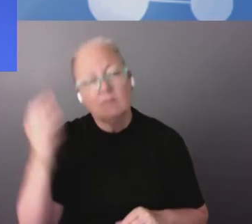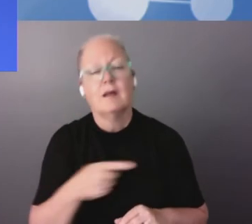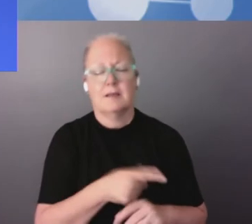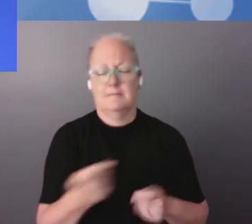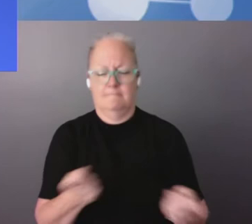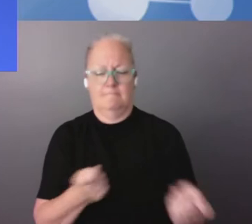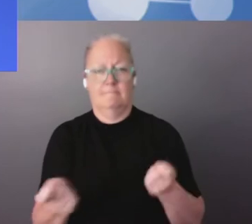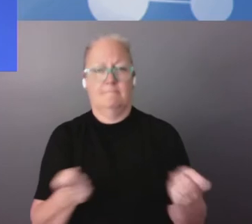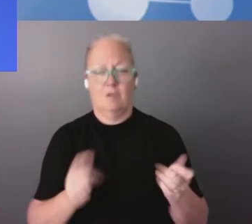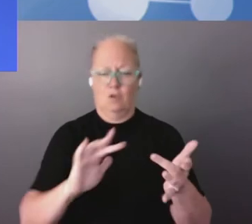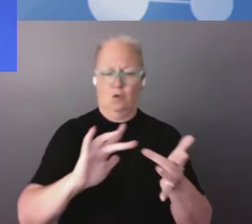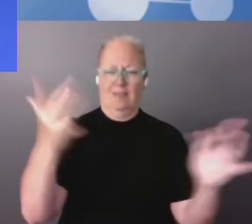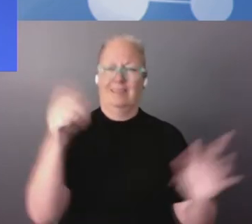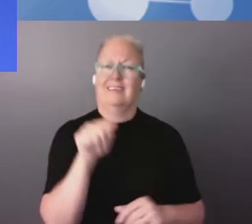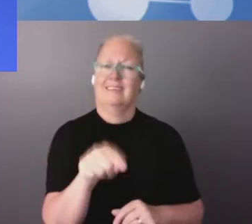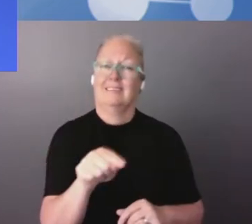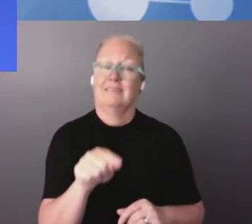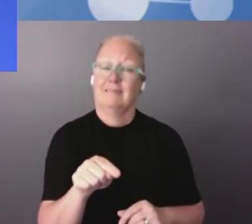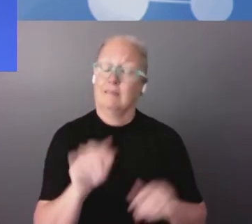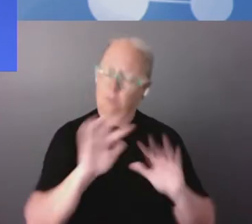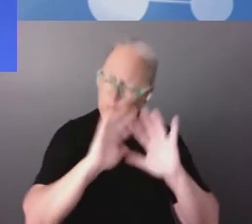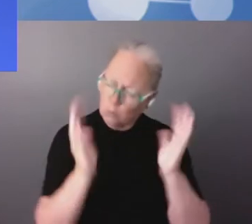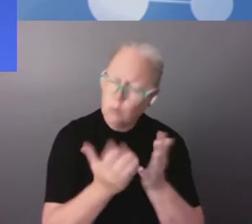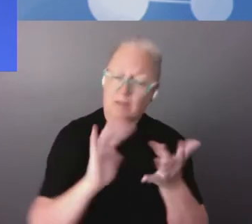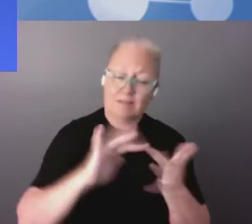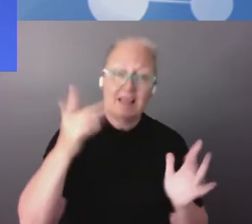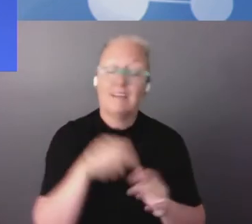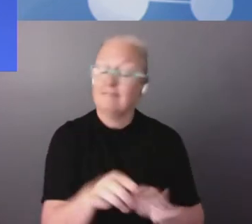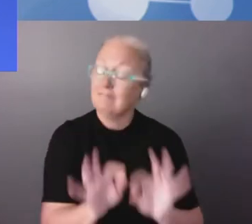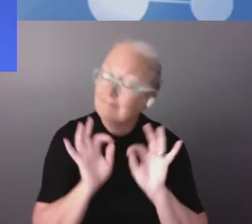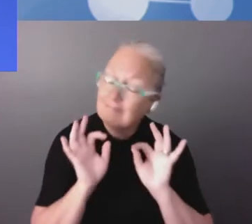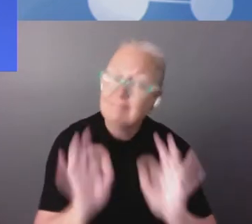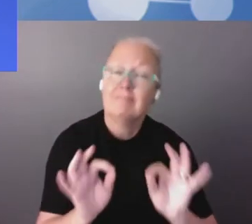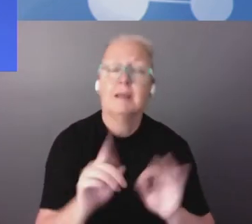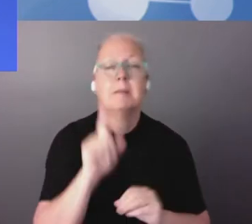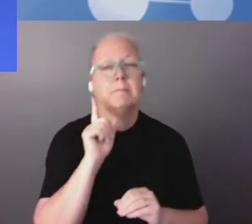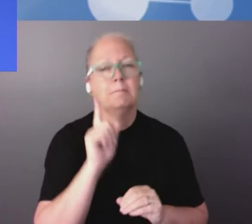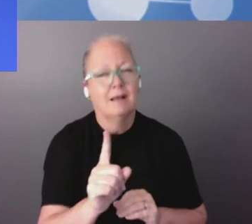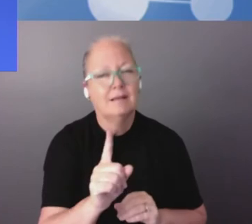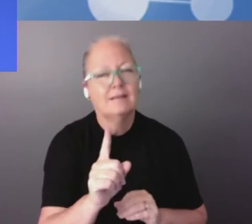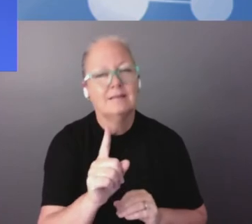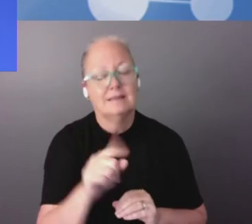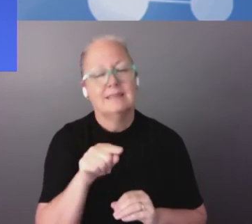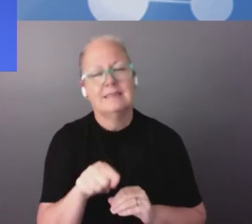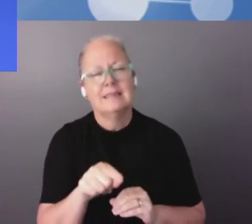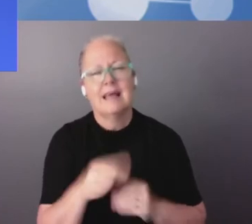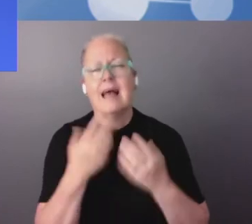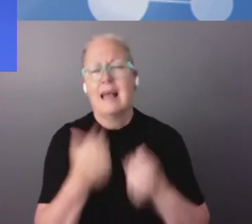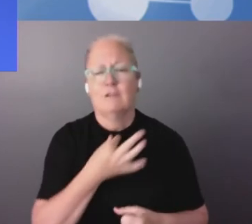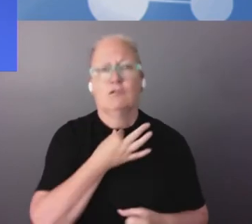fantástica herramienta que es Internet, pero que también crea nuevas